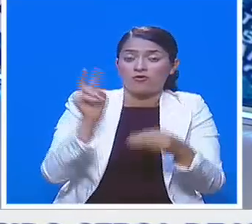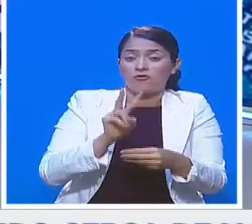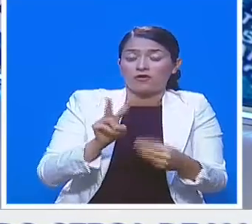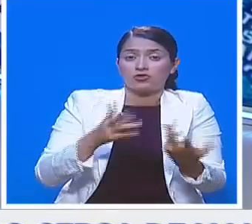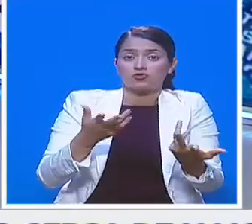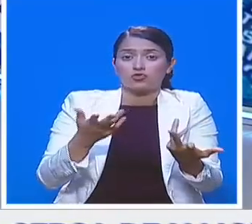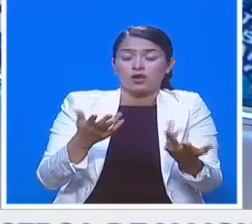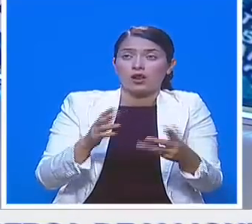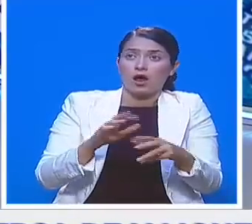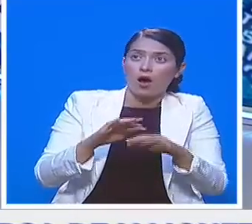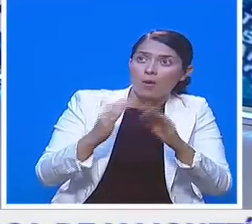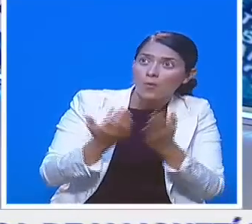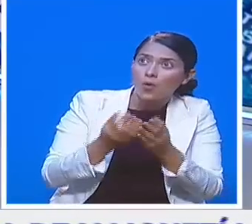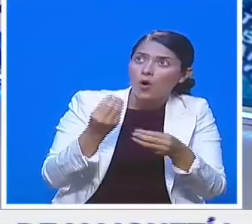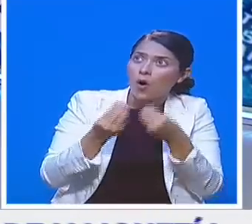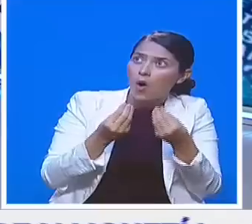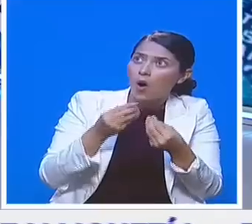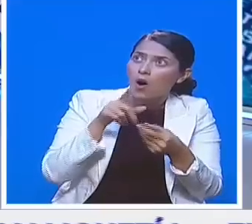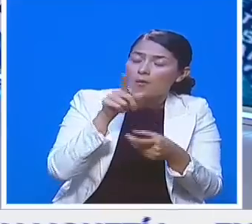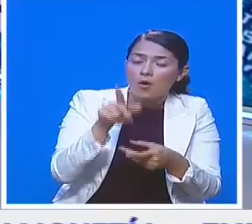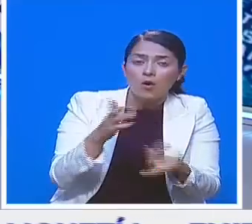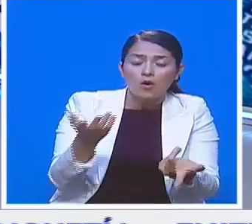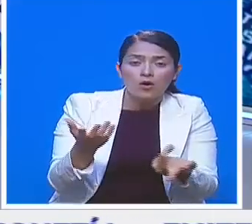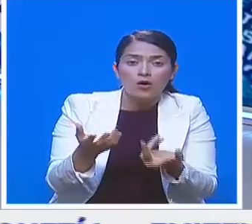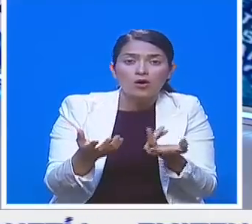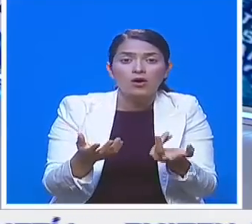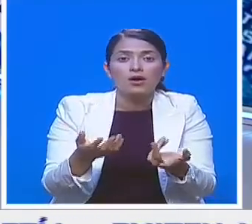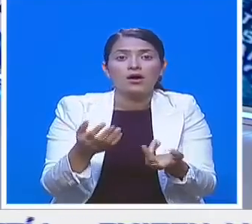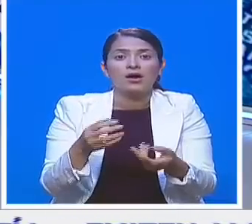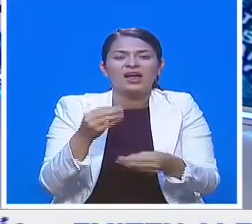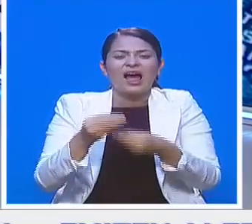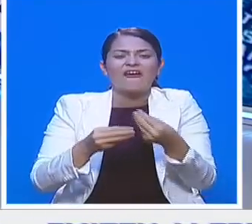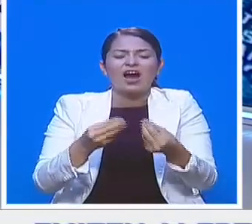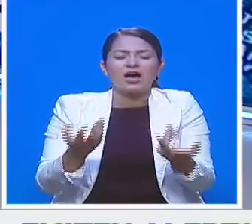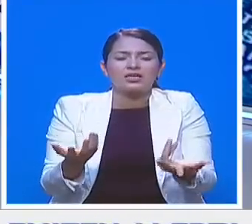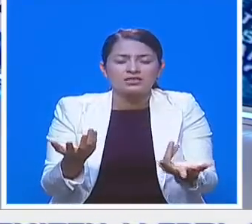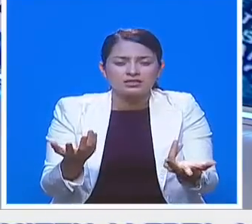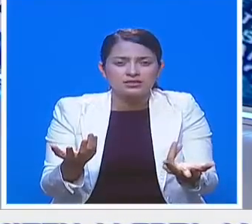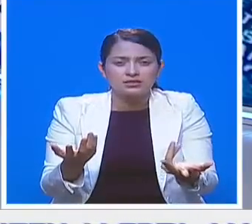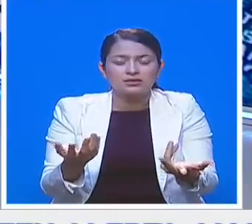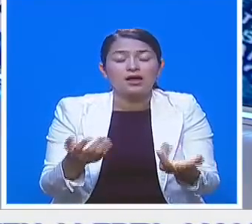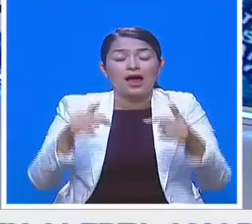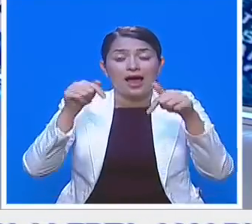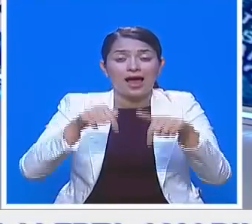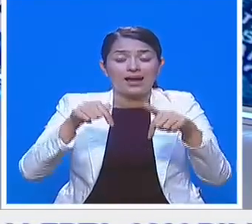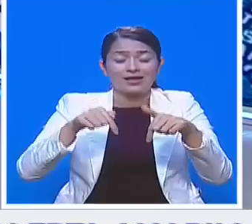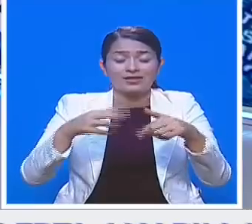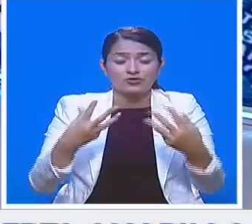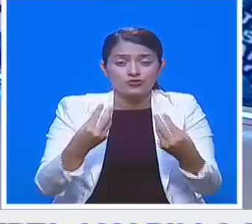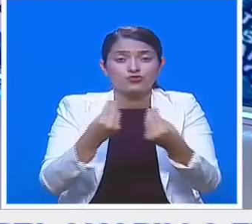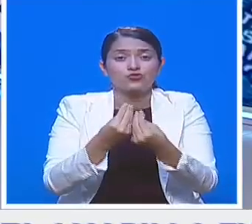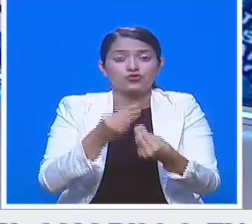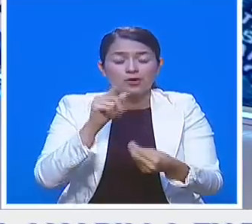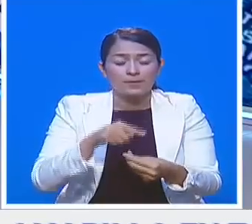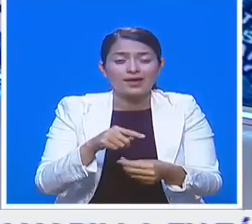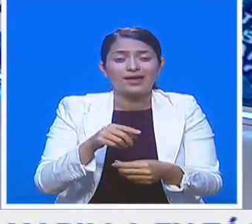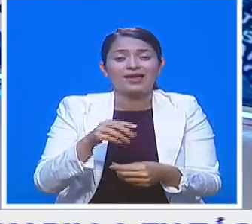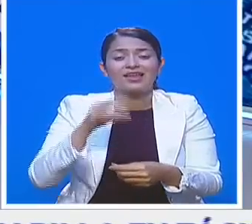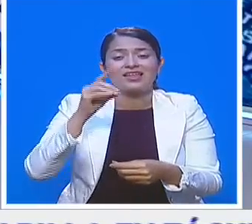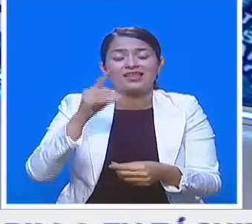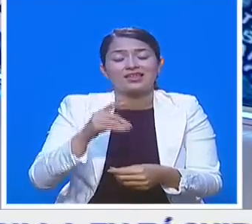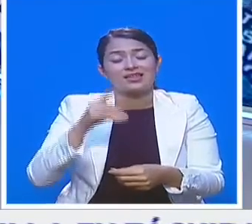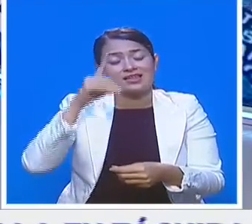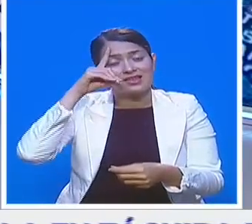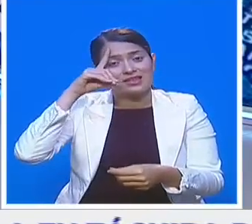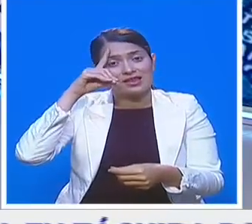en el mundo por considerar incierto cuál es el destino. Ya está aquí con nosotros en el estudio Diana Martínez, que también